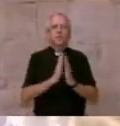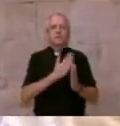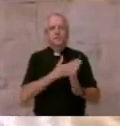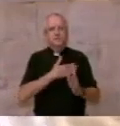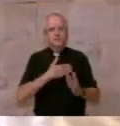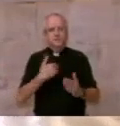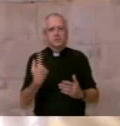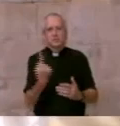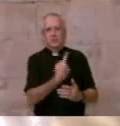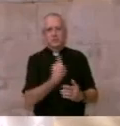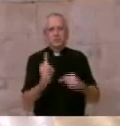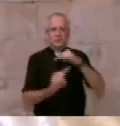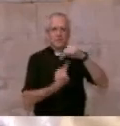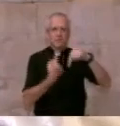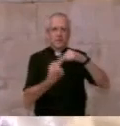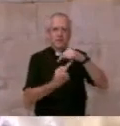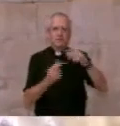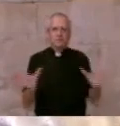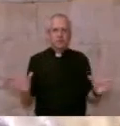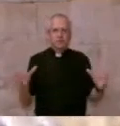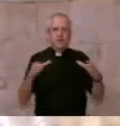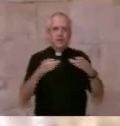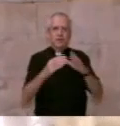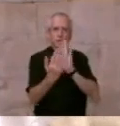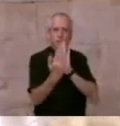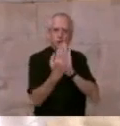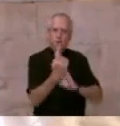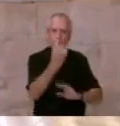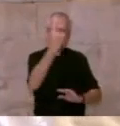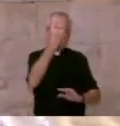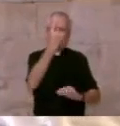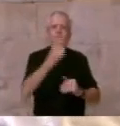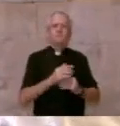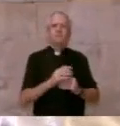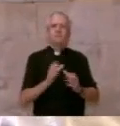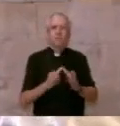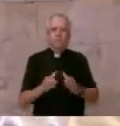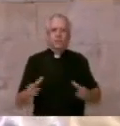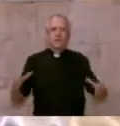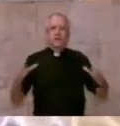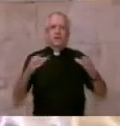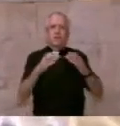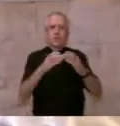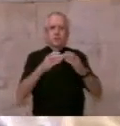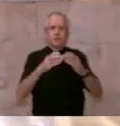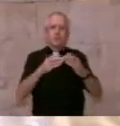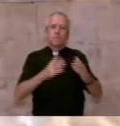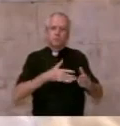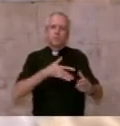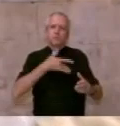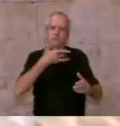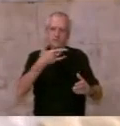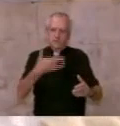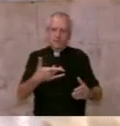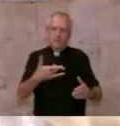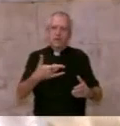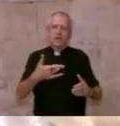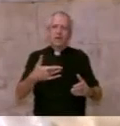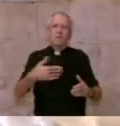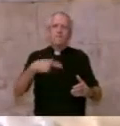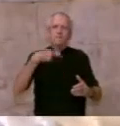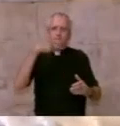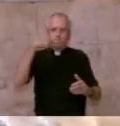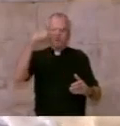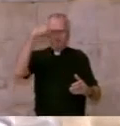Atiende los deseos y súplicas de esta familia que has congregado en tu presencia. Per la vostra pietat, Pare